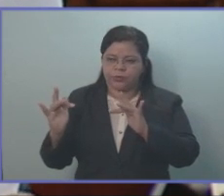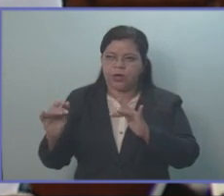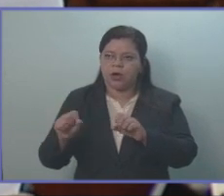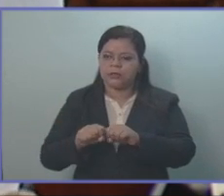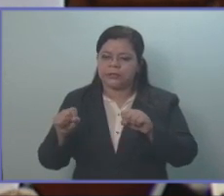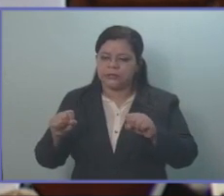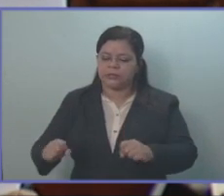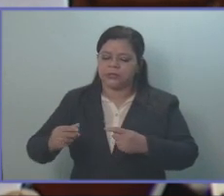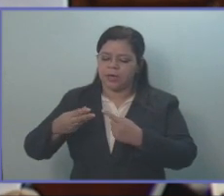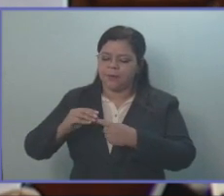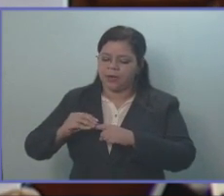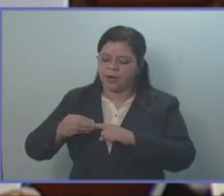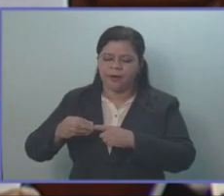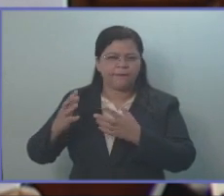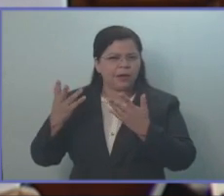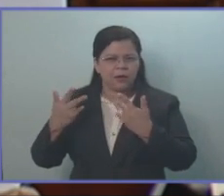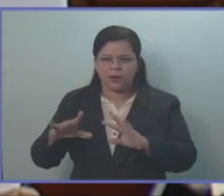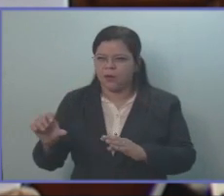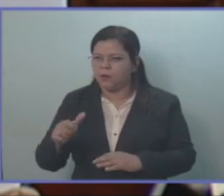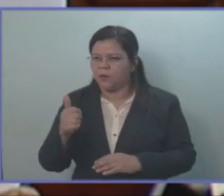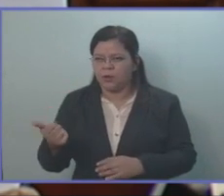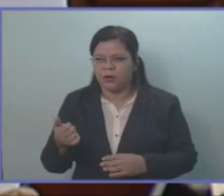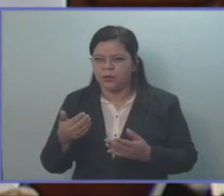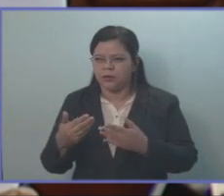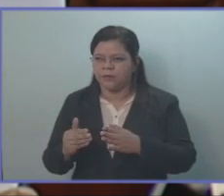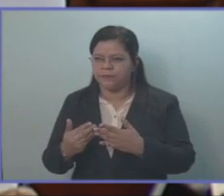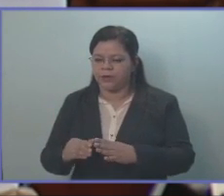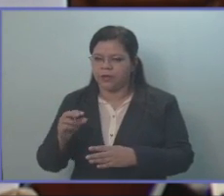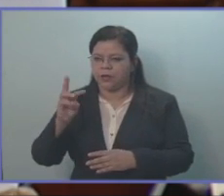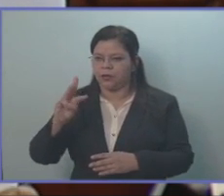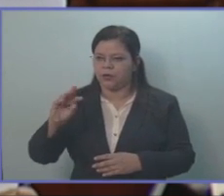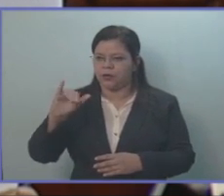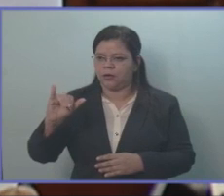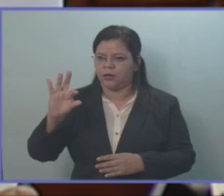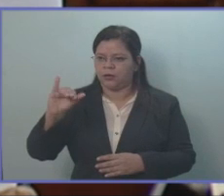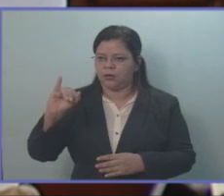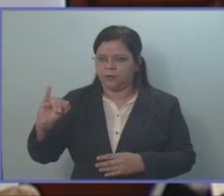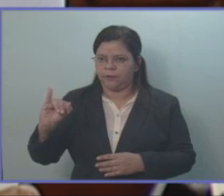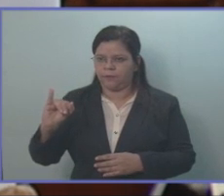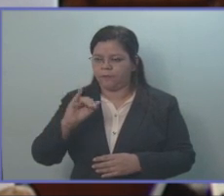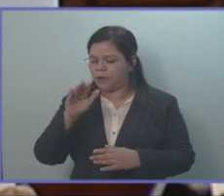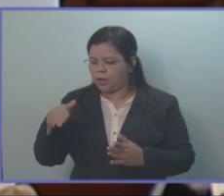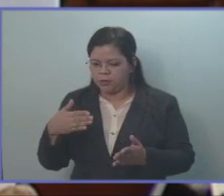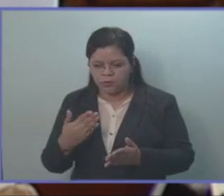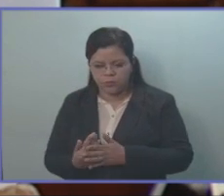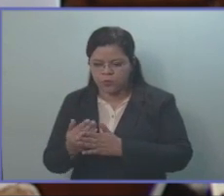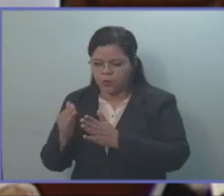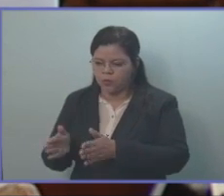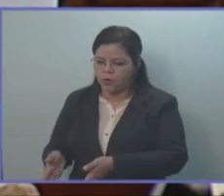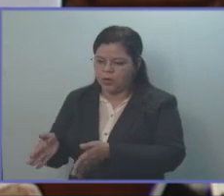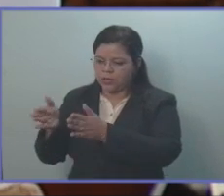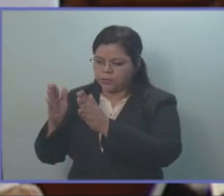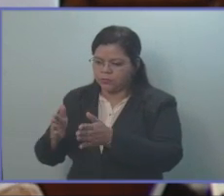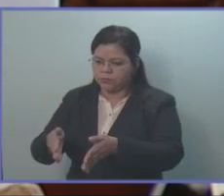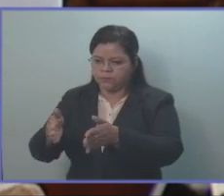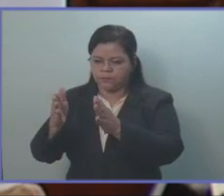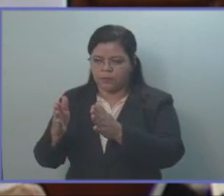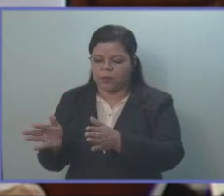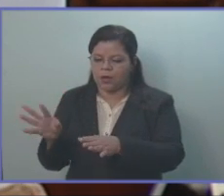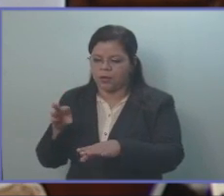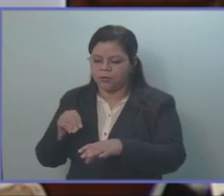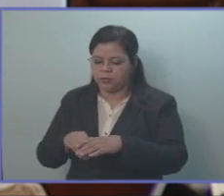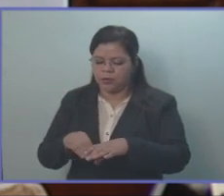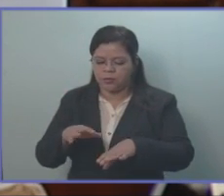cable o cualquier otro diferente del Wi-Fi en todos los inmuebles que se encuentren comprendidos dentro